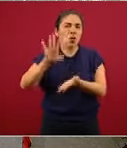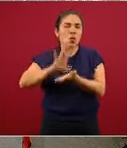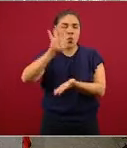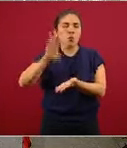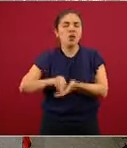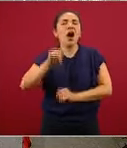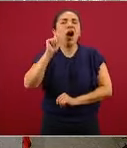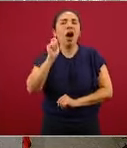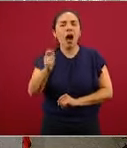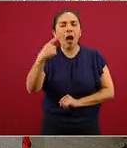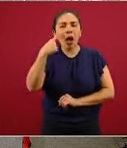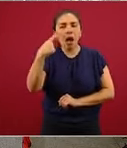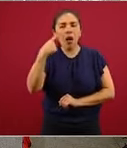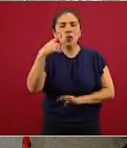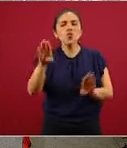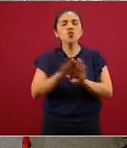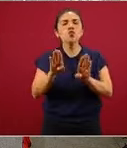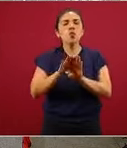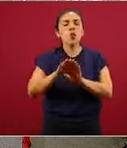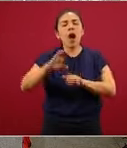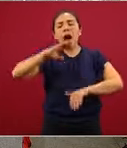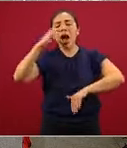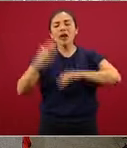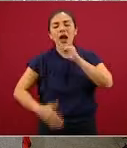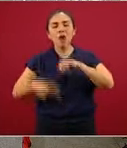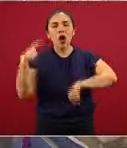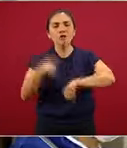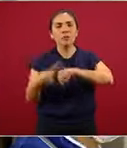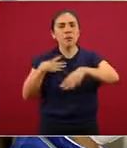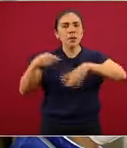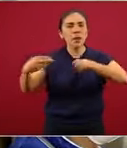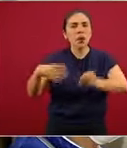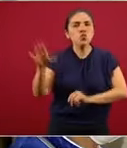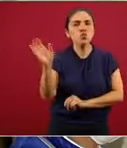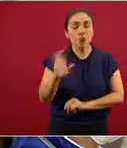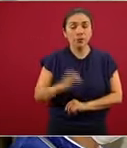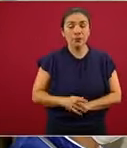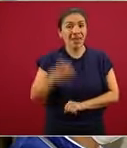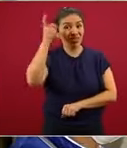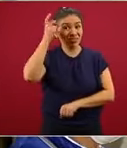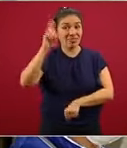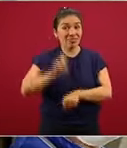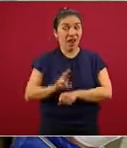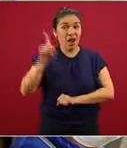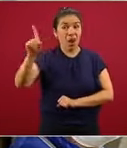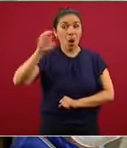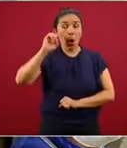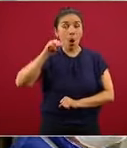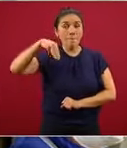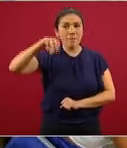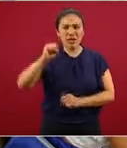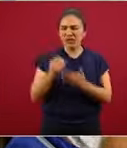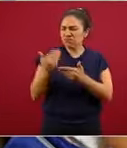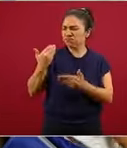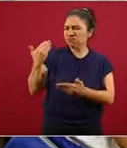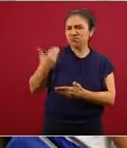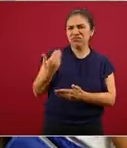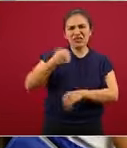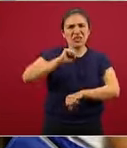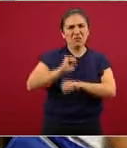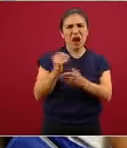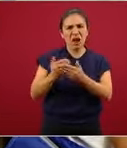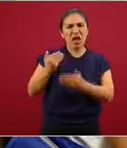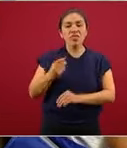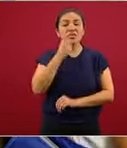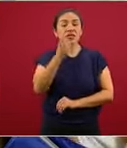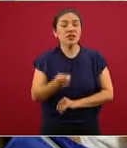que tiene que ver con el fin de la pandemia. El director de la Organización Mundial de la Salud hace un par de semanas dijo